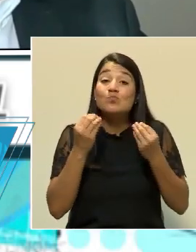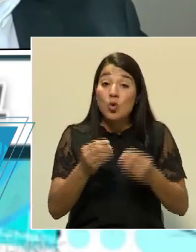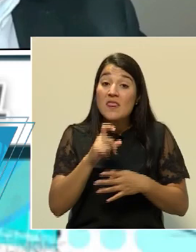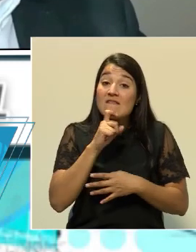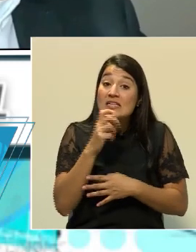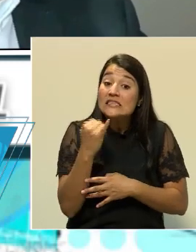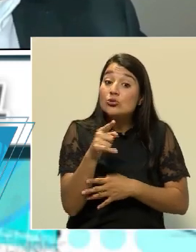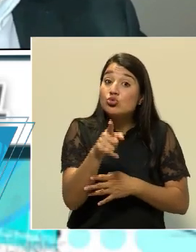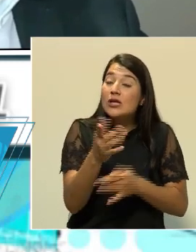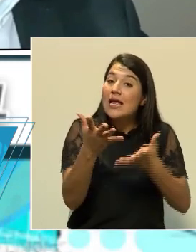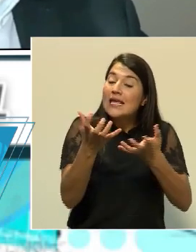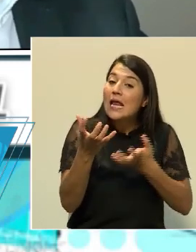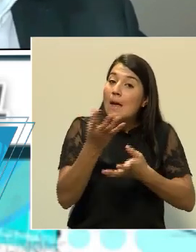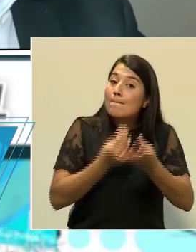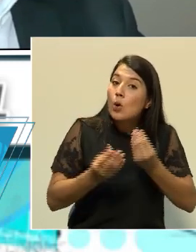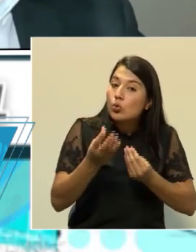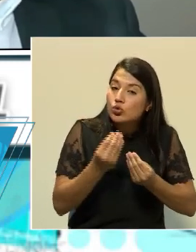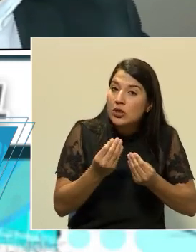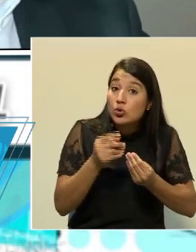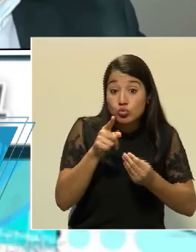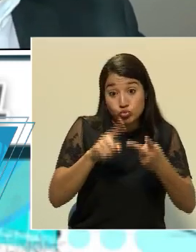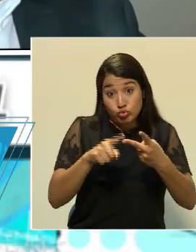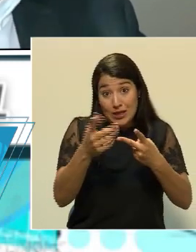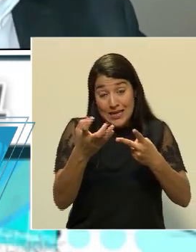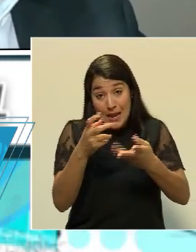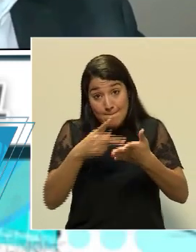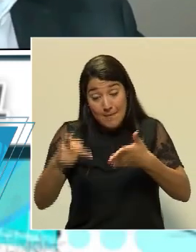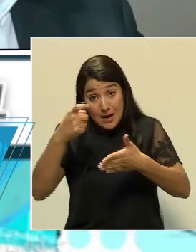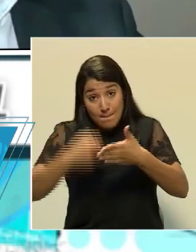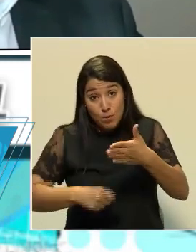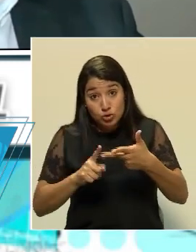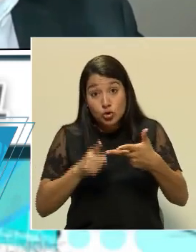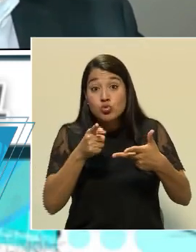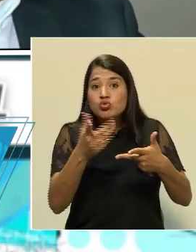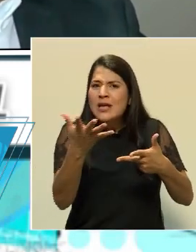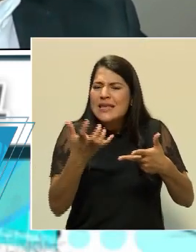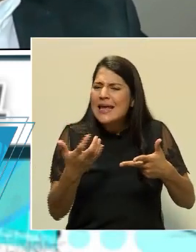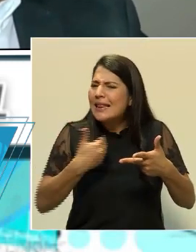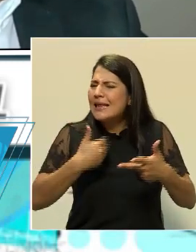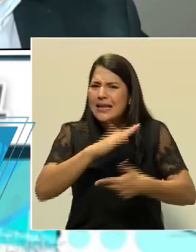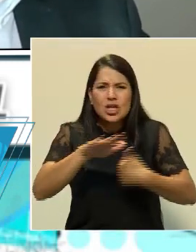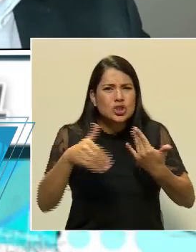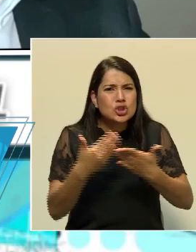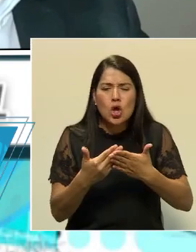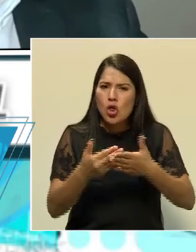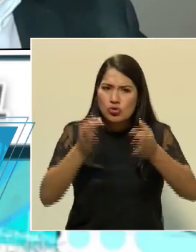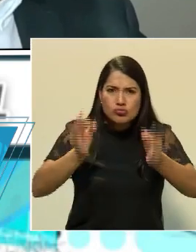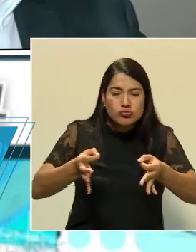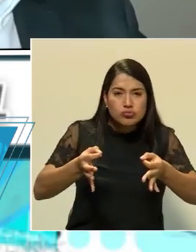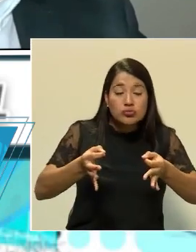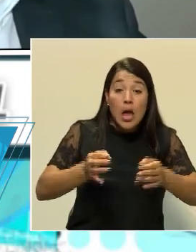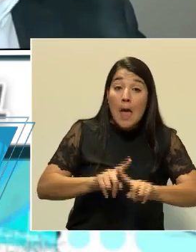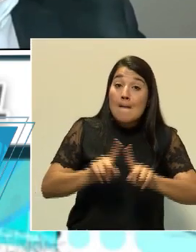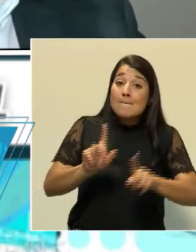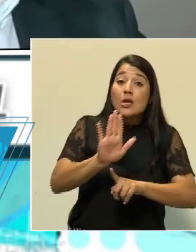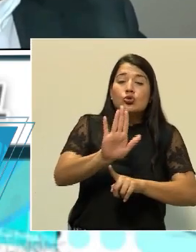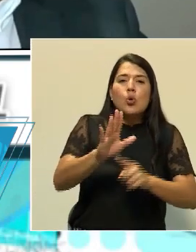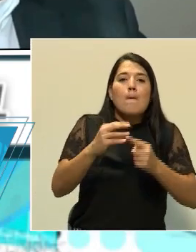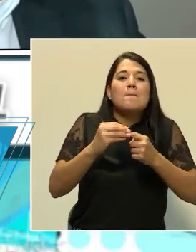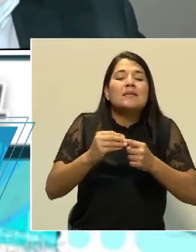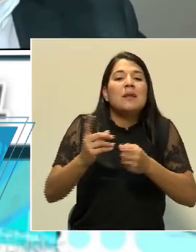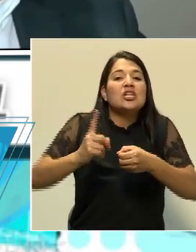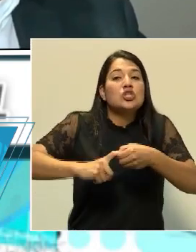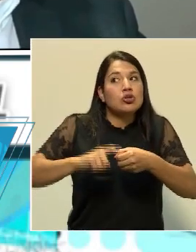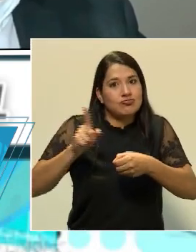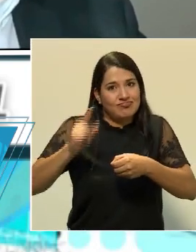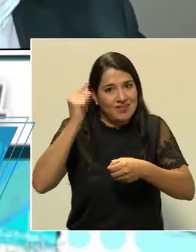cuando usted quiere producir, usted quiere pagar impuestos, usted quiere tener todas las cosas al día, pero su principal socio, que es